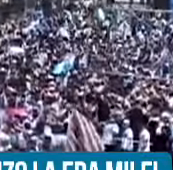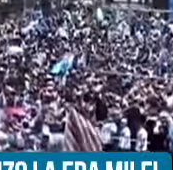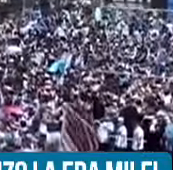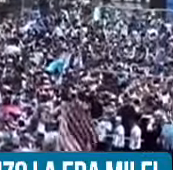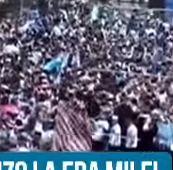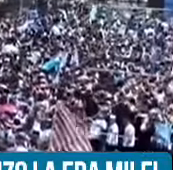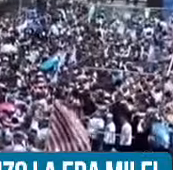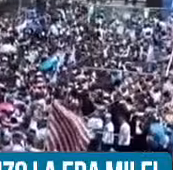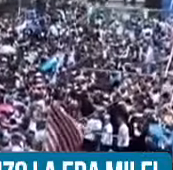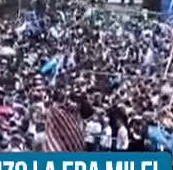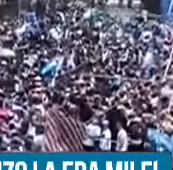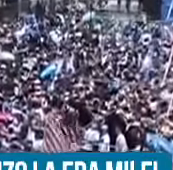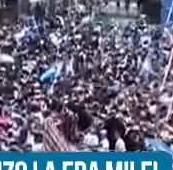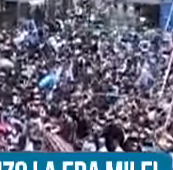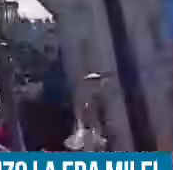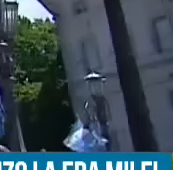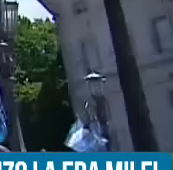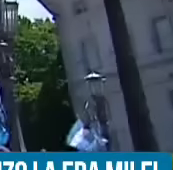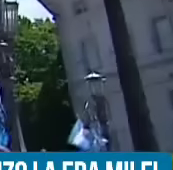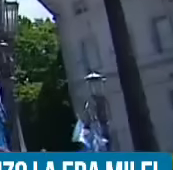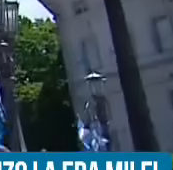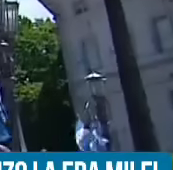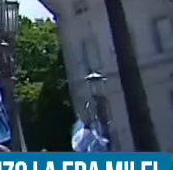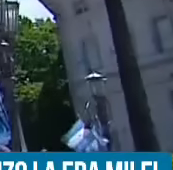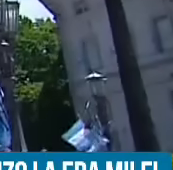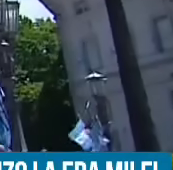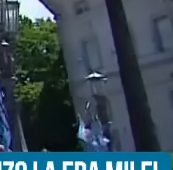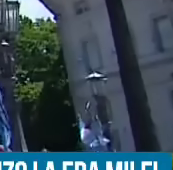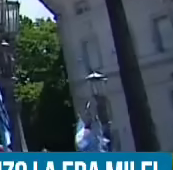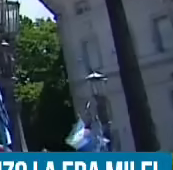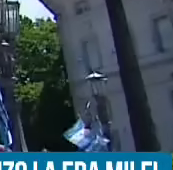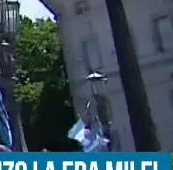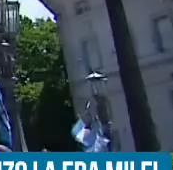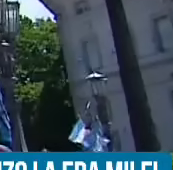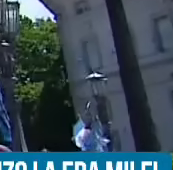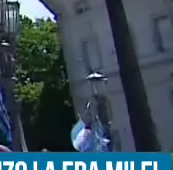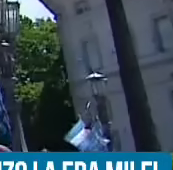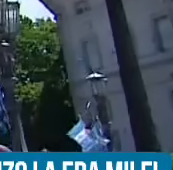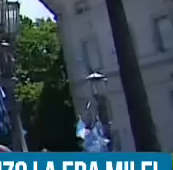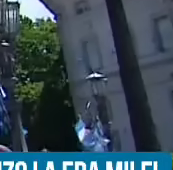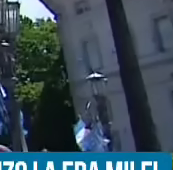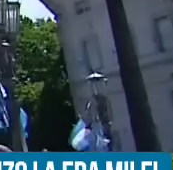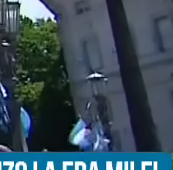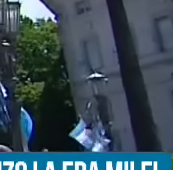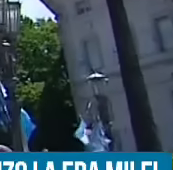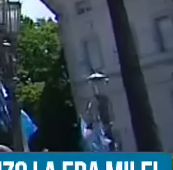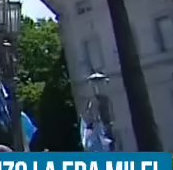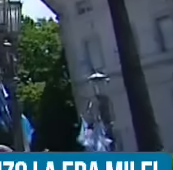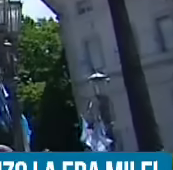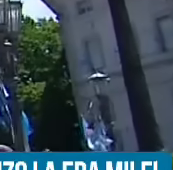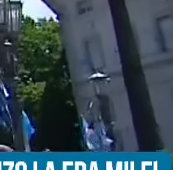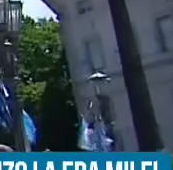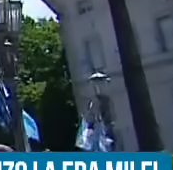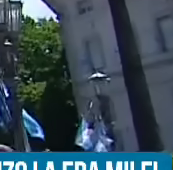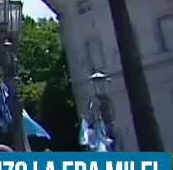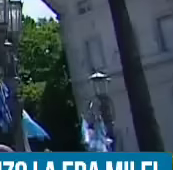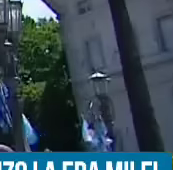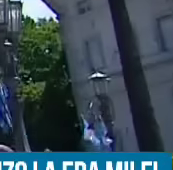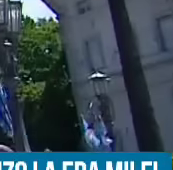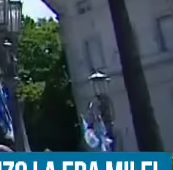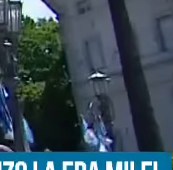de... Que hayan venido nada más que por afinidad ideológica pura. No. Yo no digo que vengan por afinidad ideológica. No digo que todos los